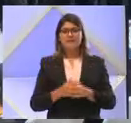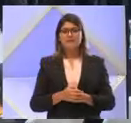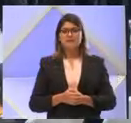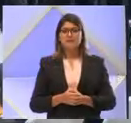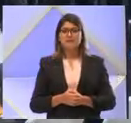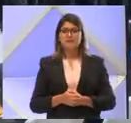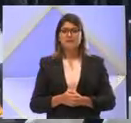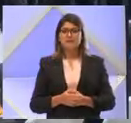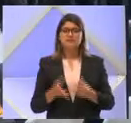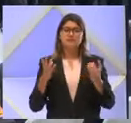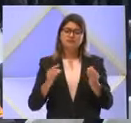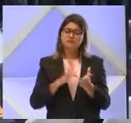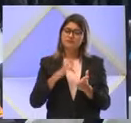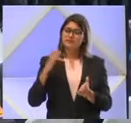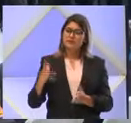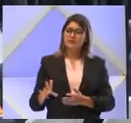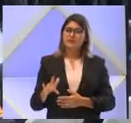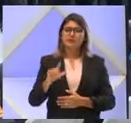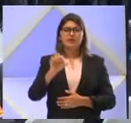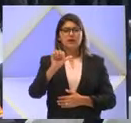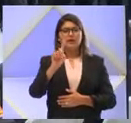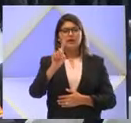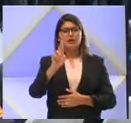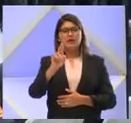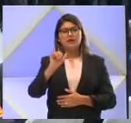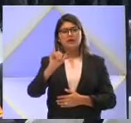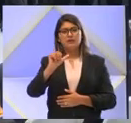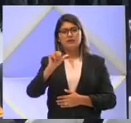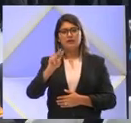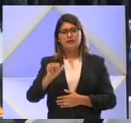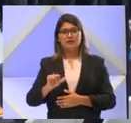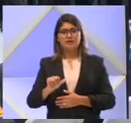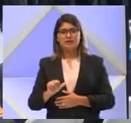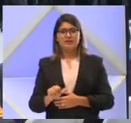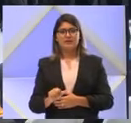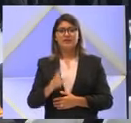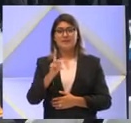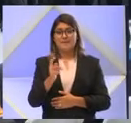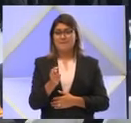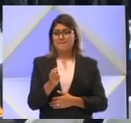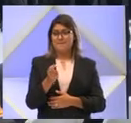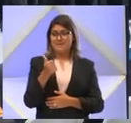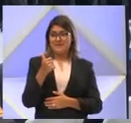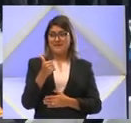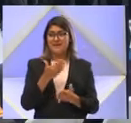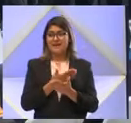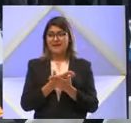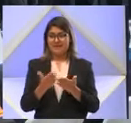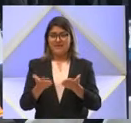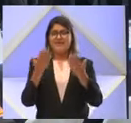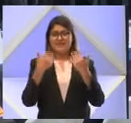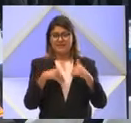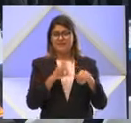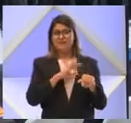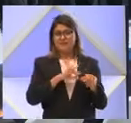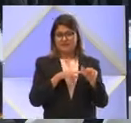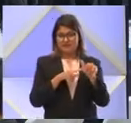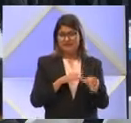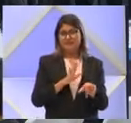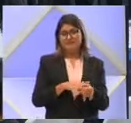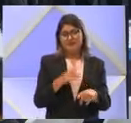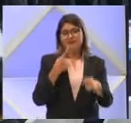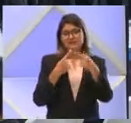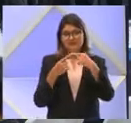muchas gracias a adrián a solamente se acabó la primera parte del tiempo después habrá una discusión